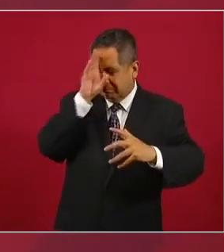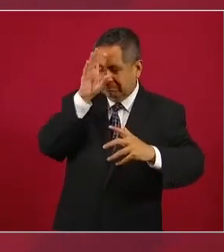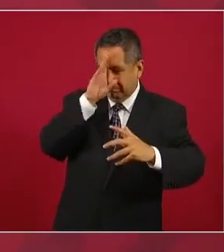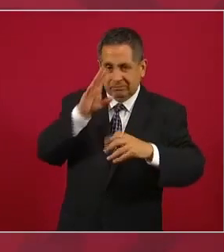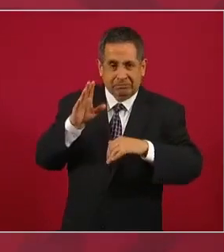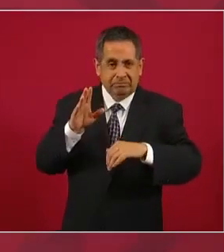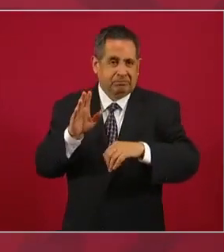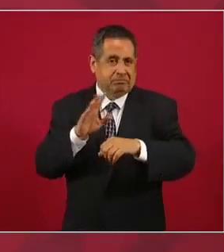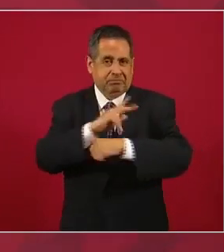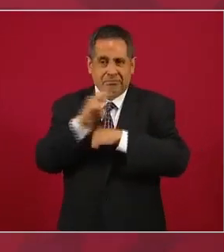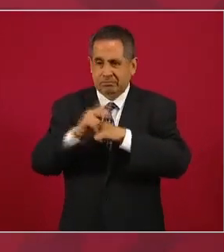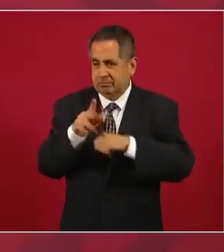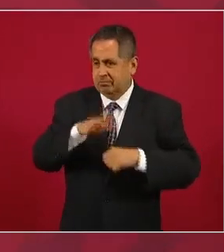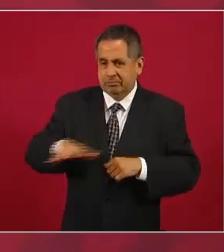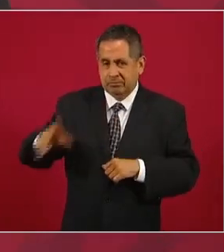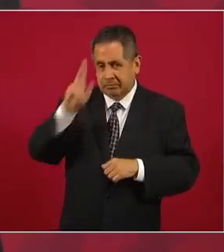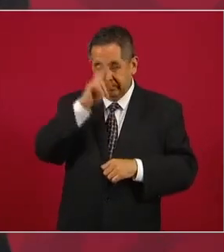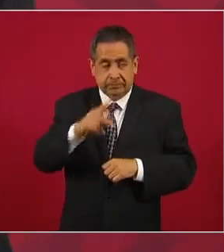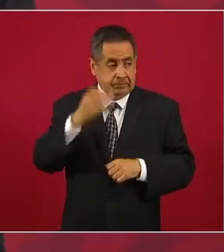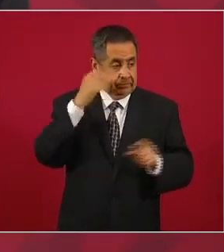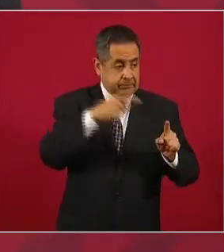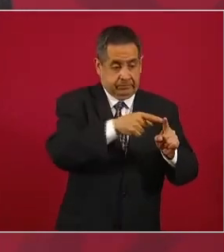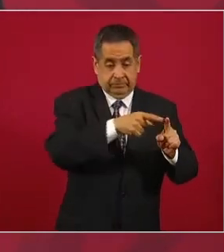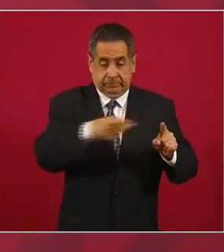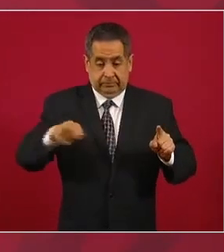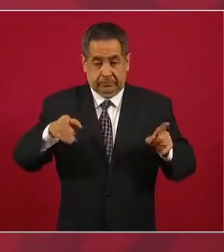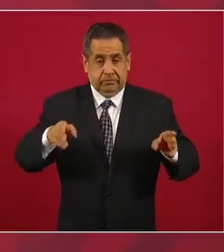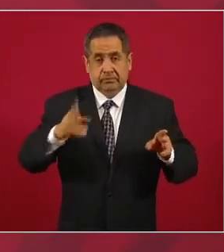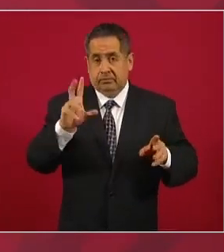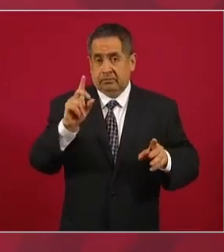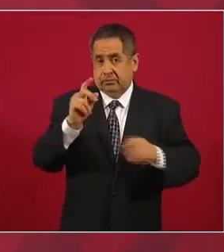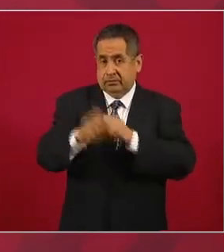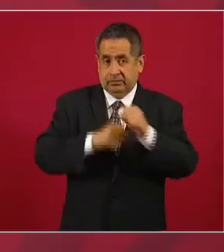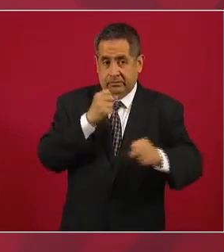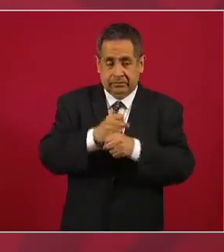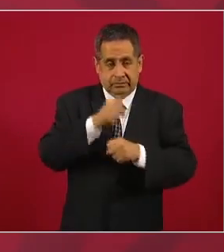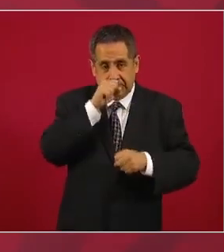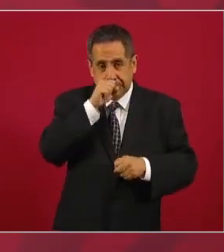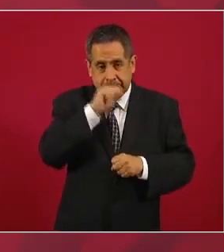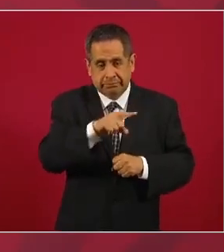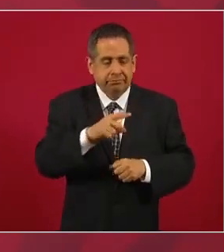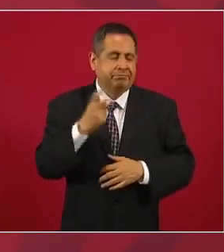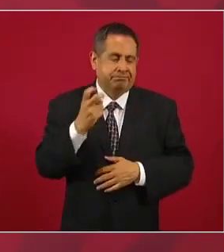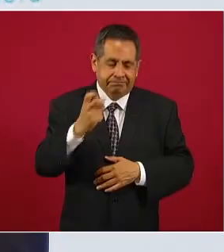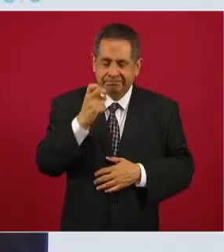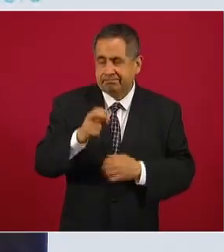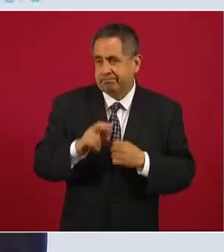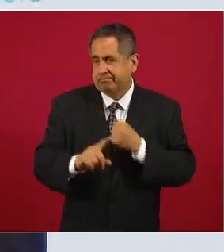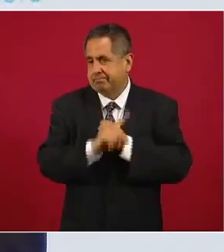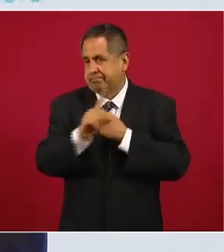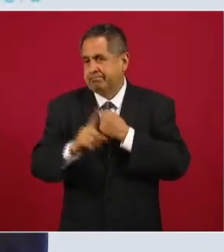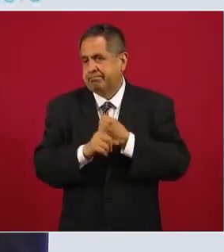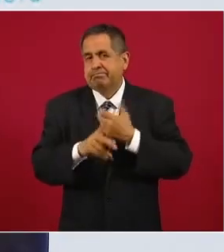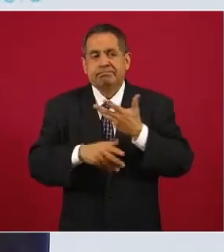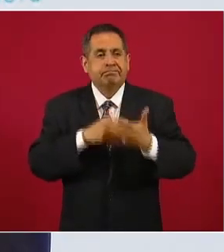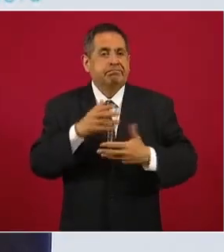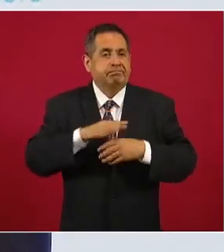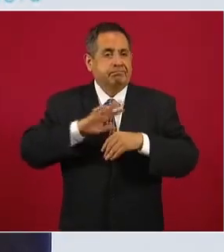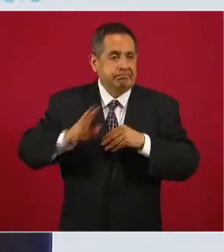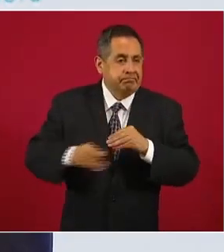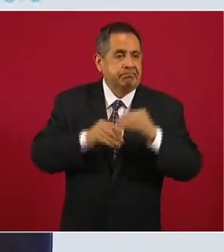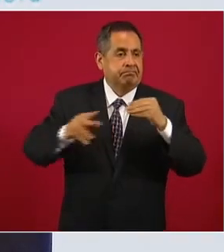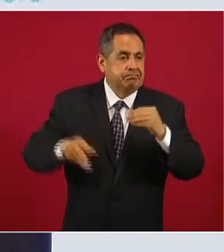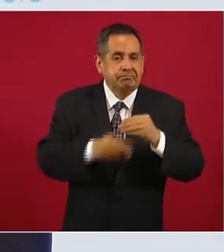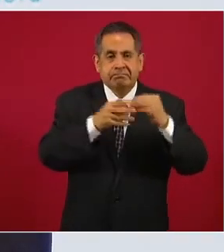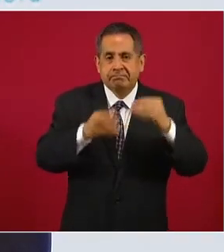el país durante esos 30 años fueron resultado de una suma